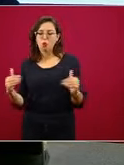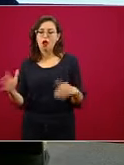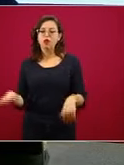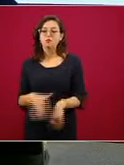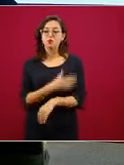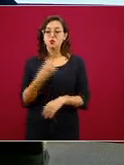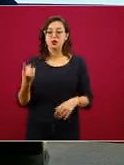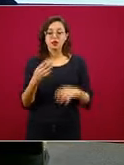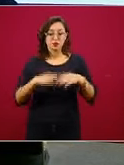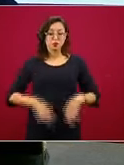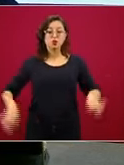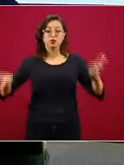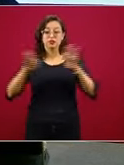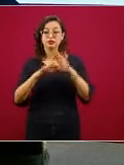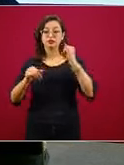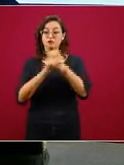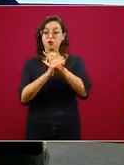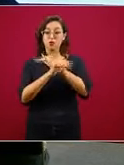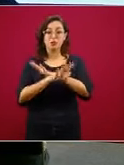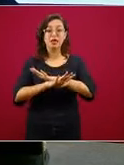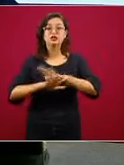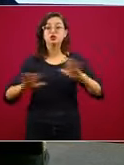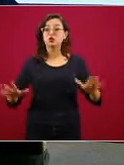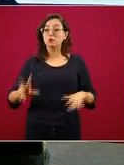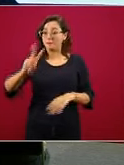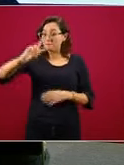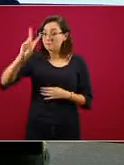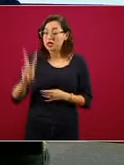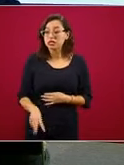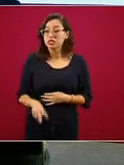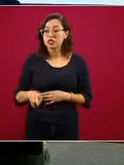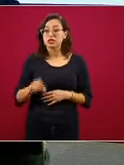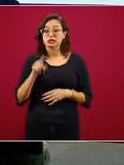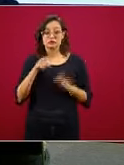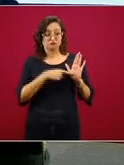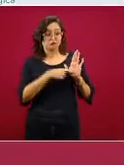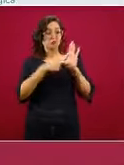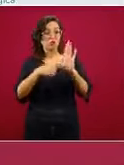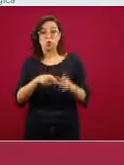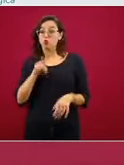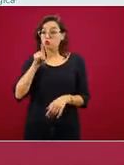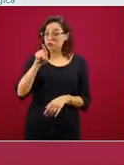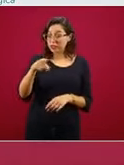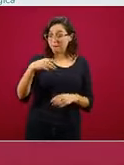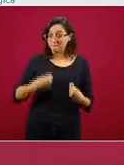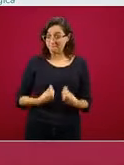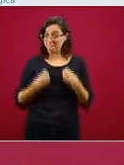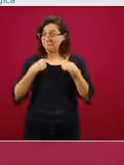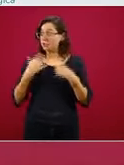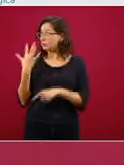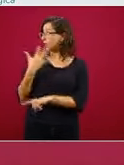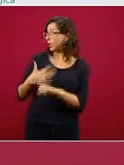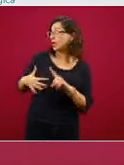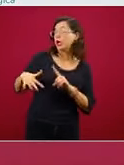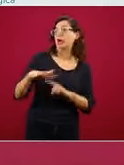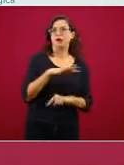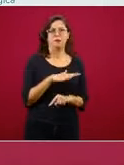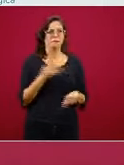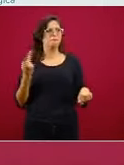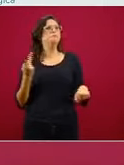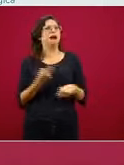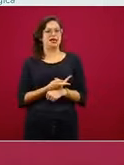diálogo técnico para que la población, para que usted, que vive en un lugar en particular, sepa lo que está ocurriendo en su